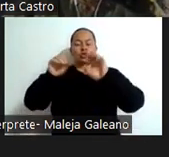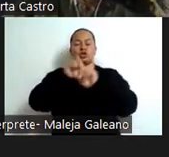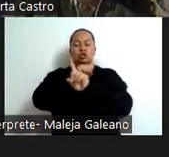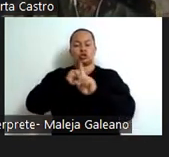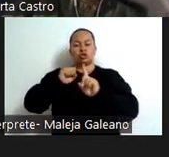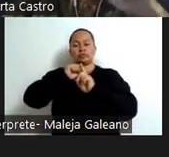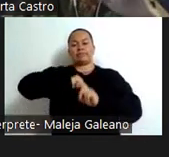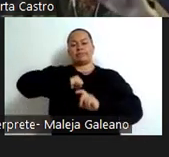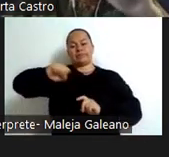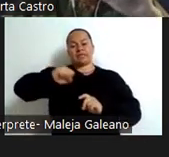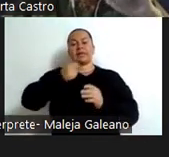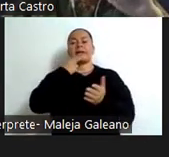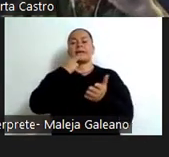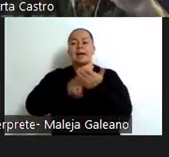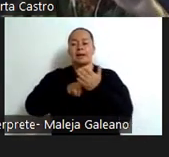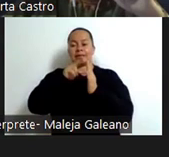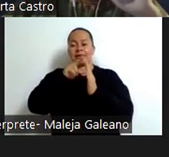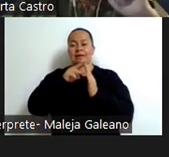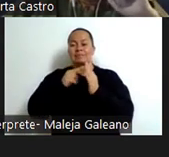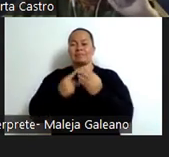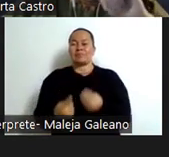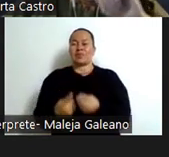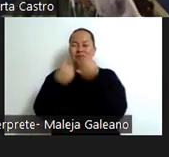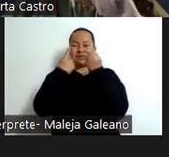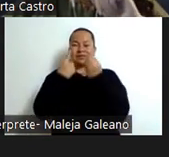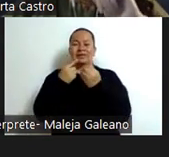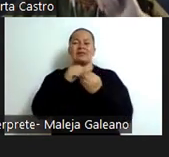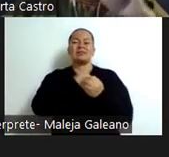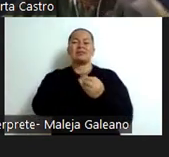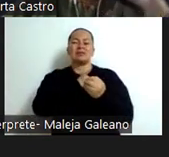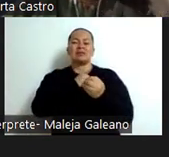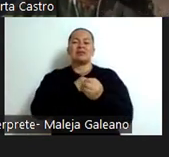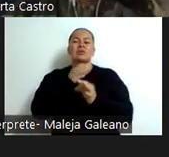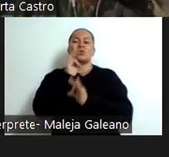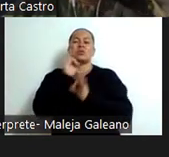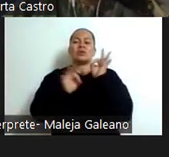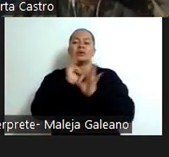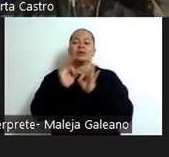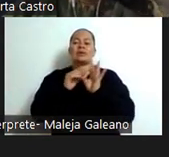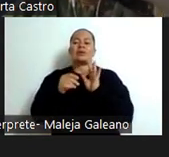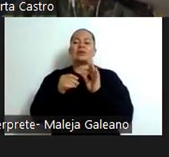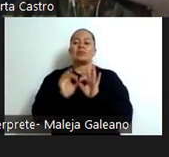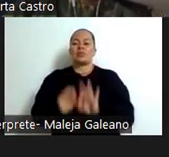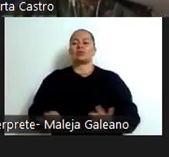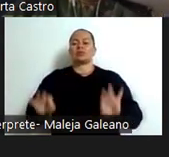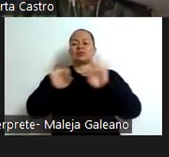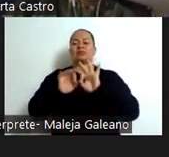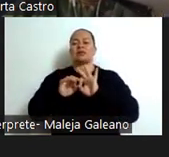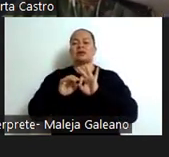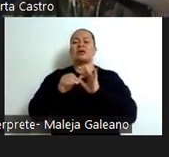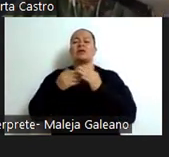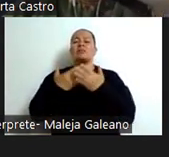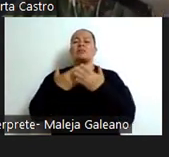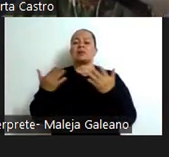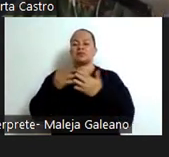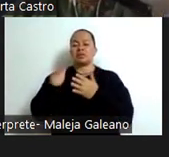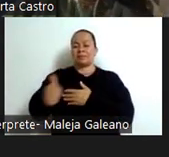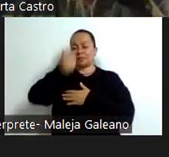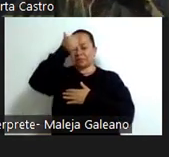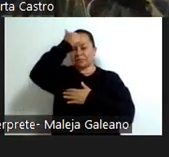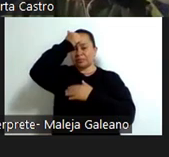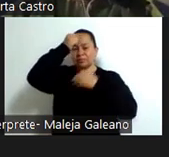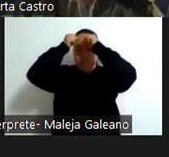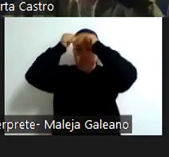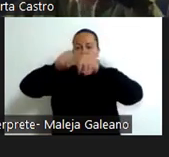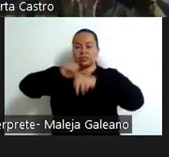política el cuidado indica la importancia de tejer un puente entre los dos principios fundamentales de del Estado social de derecho que